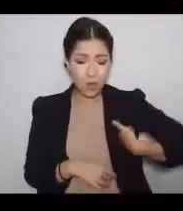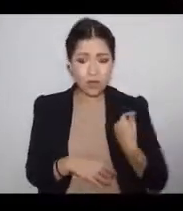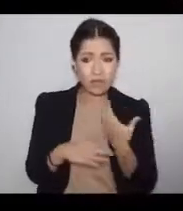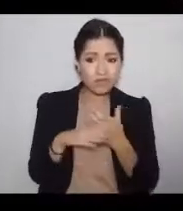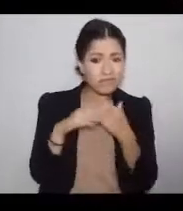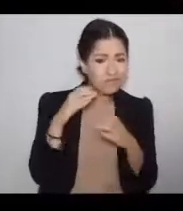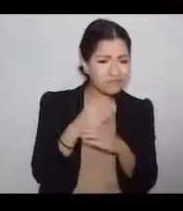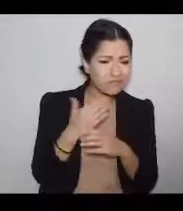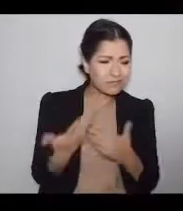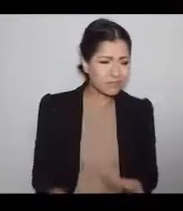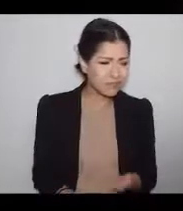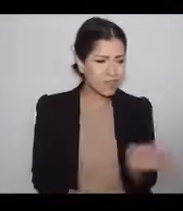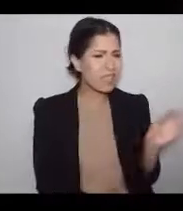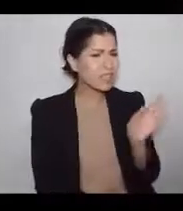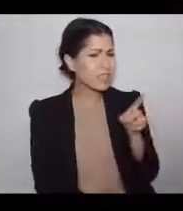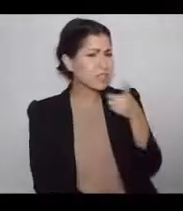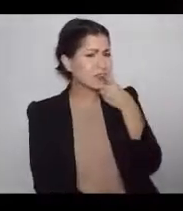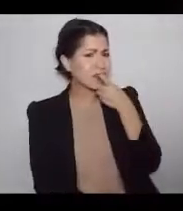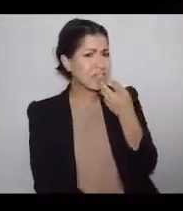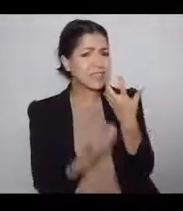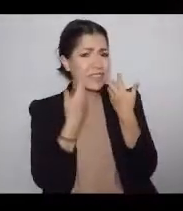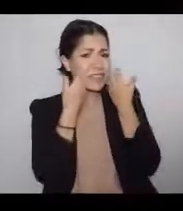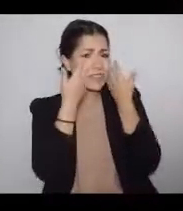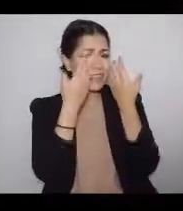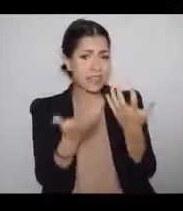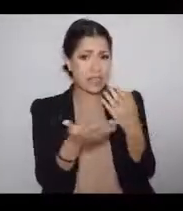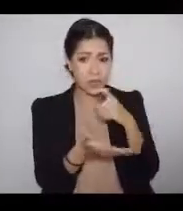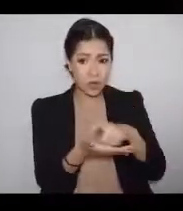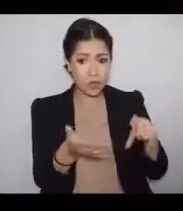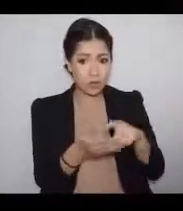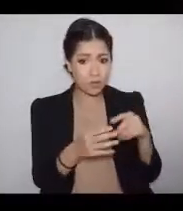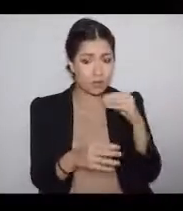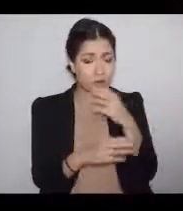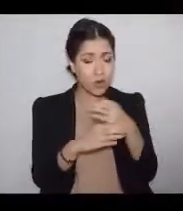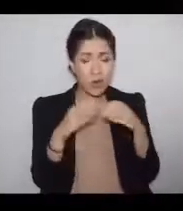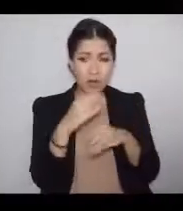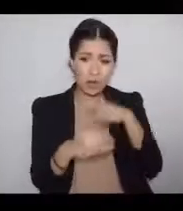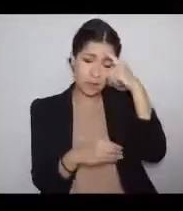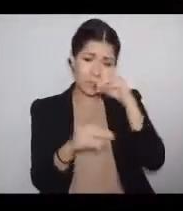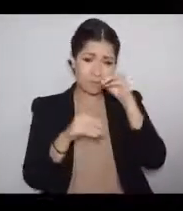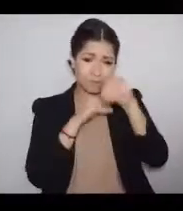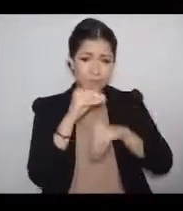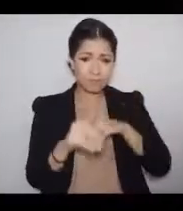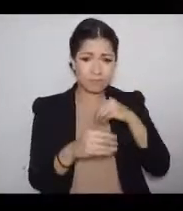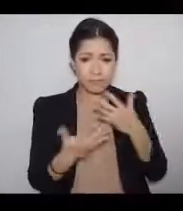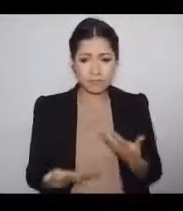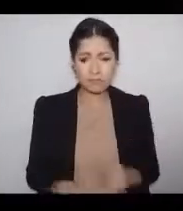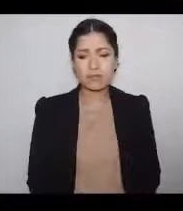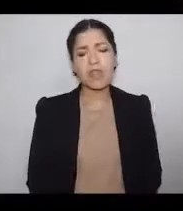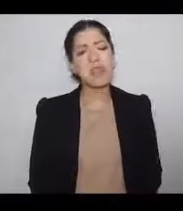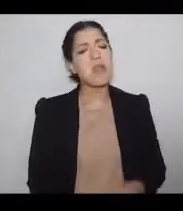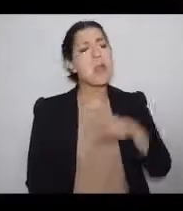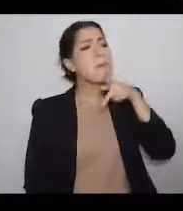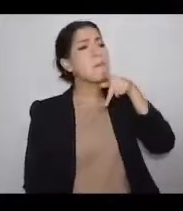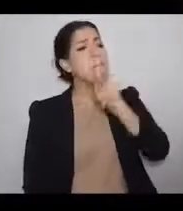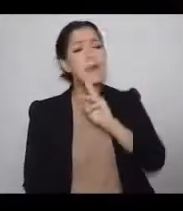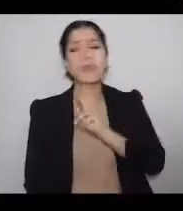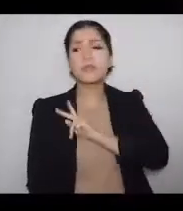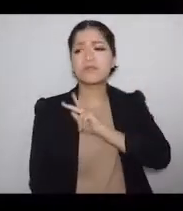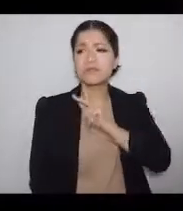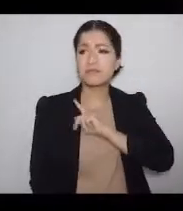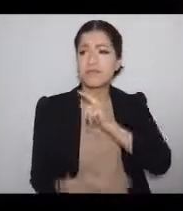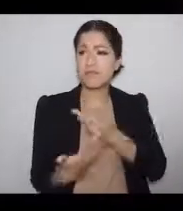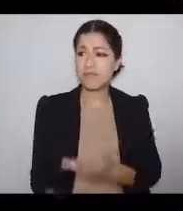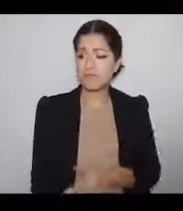que quisiste decir adornos, que plero. Eres caprichoso. Mi mayor capricho es permitir que